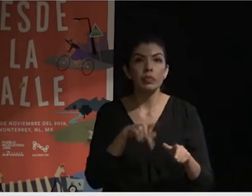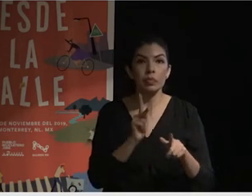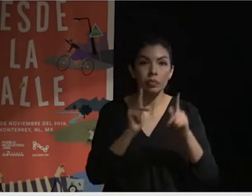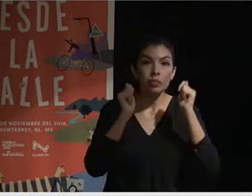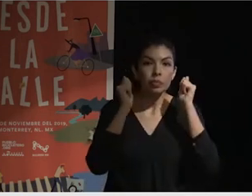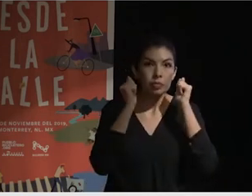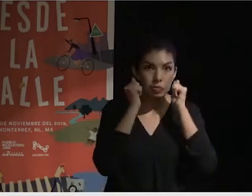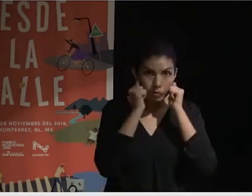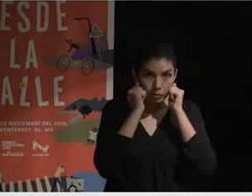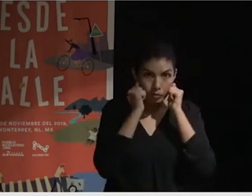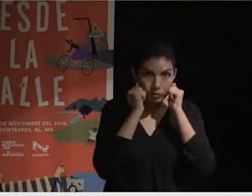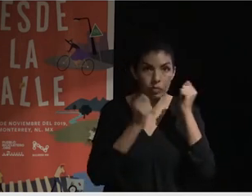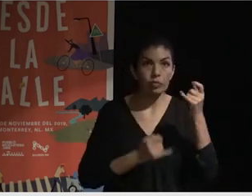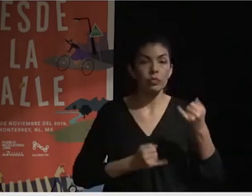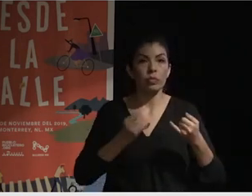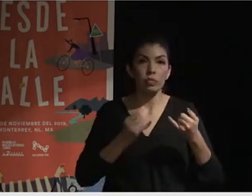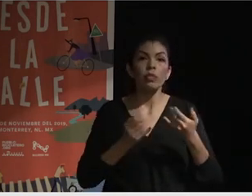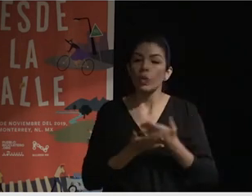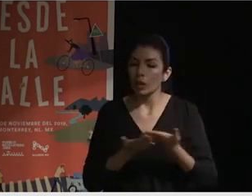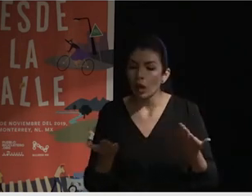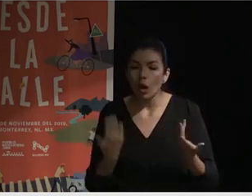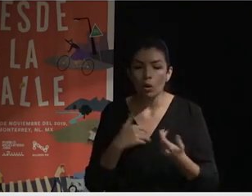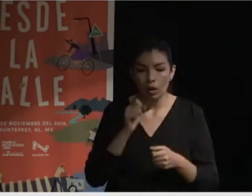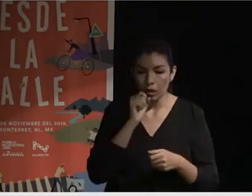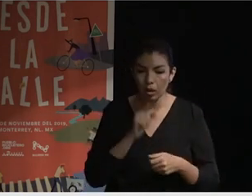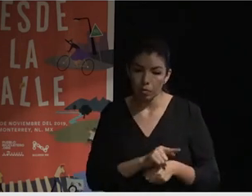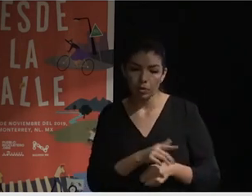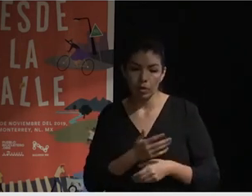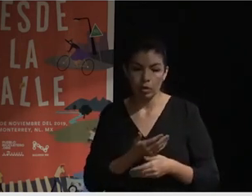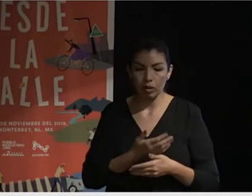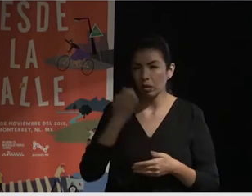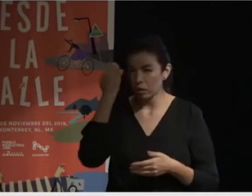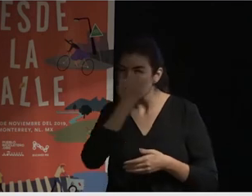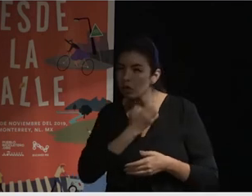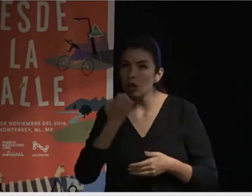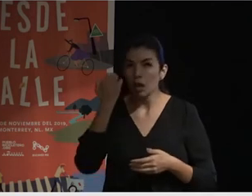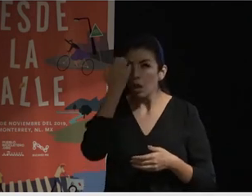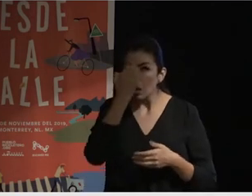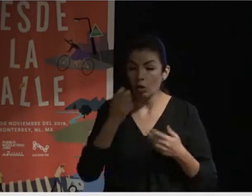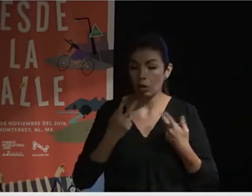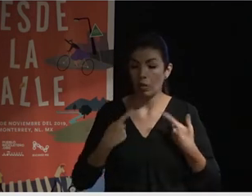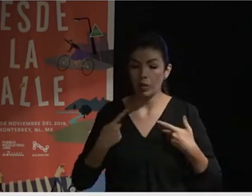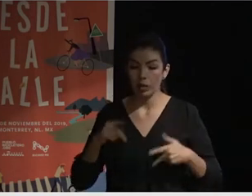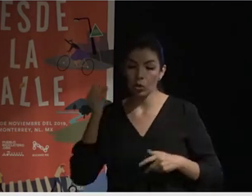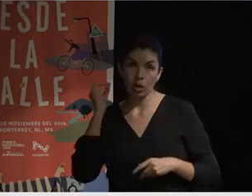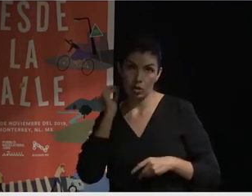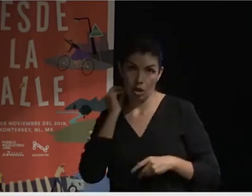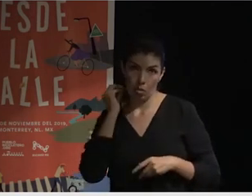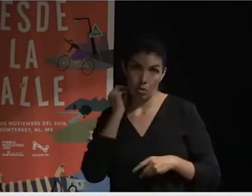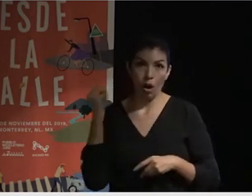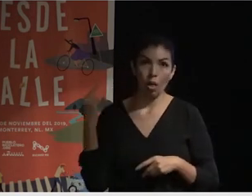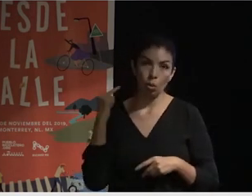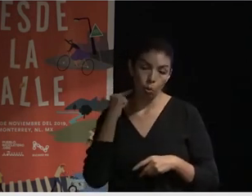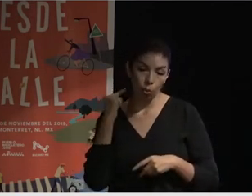una red de notarios que son de creo que de Michoacán y del Estado de México que están